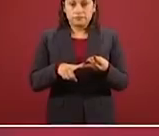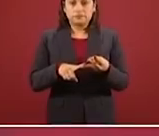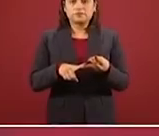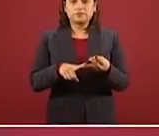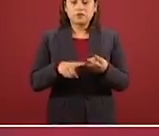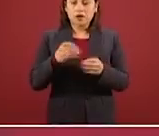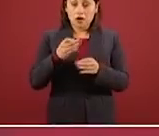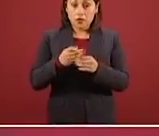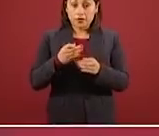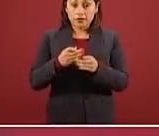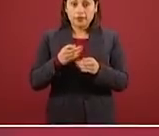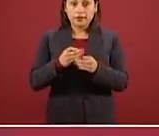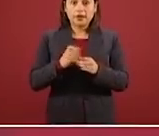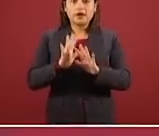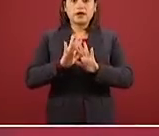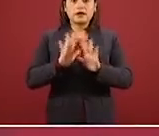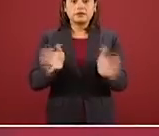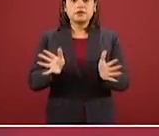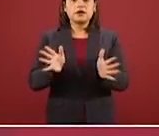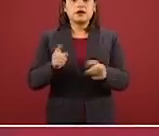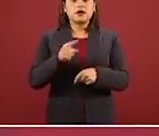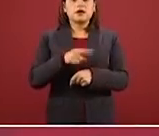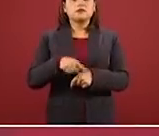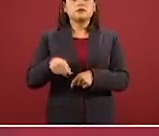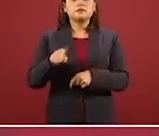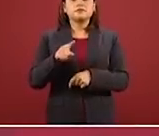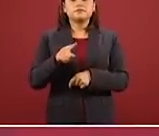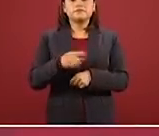cuidando el manejo racional